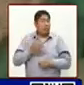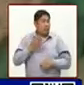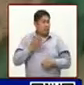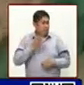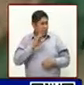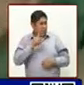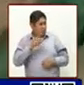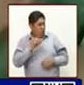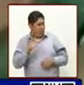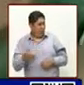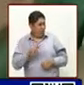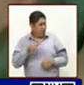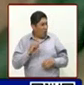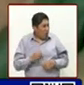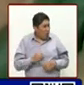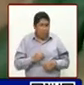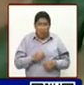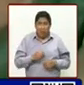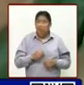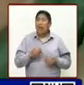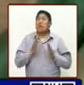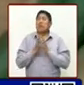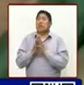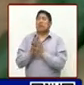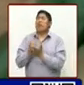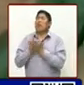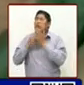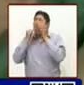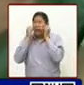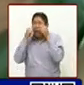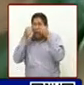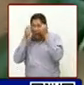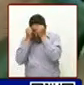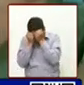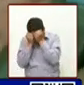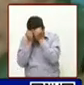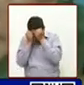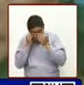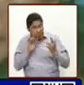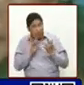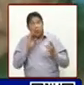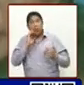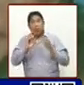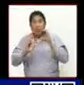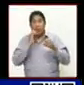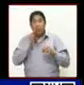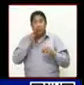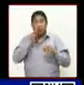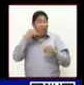Bulo Bulo? Me dijeron, era un hermano del señor, me ayudó harto a comunicarme con mi mamá. Y